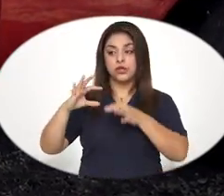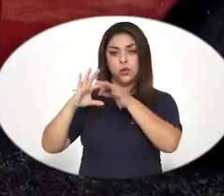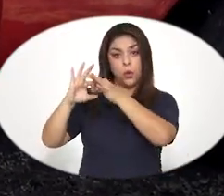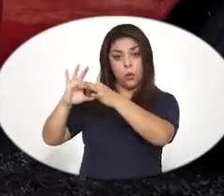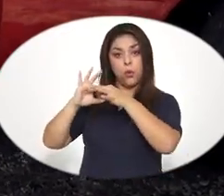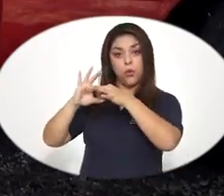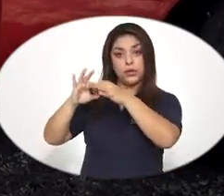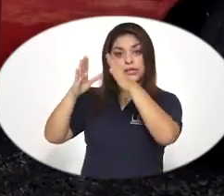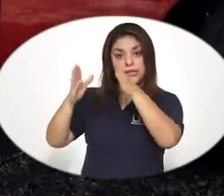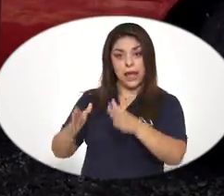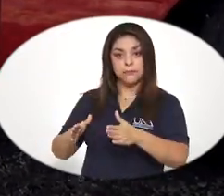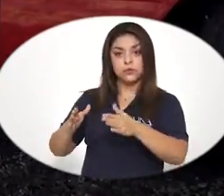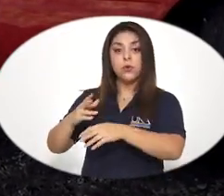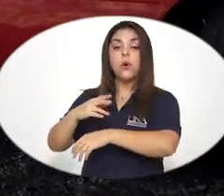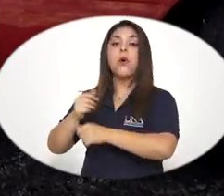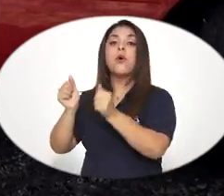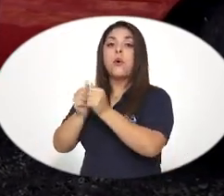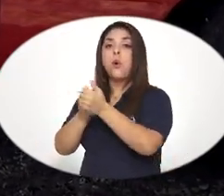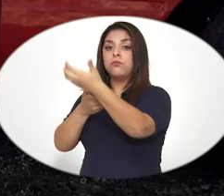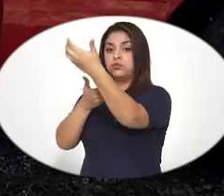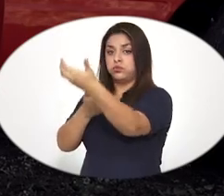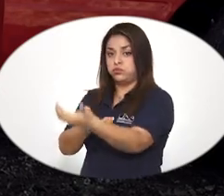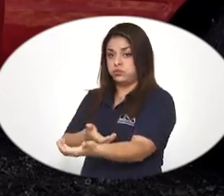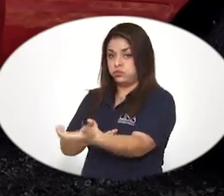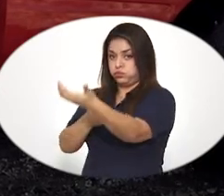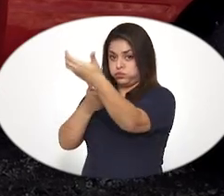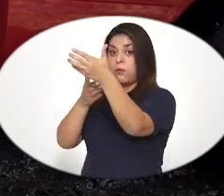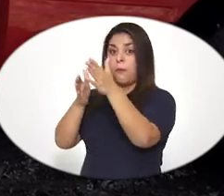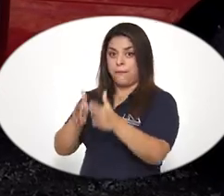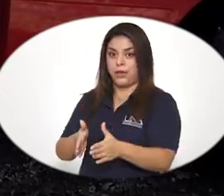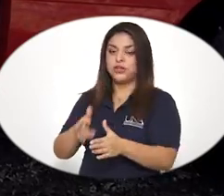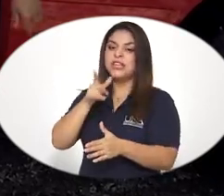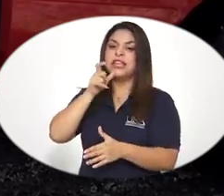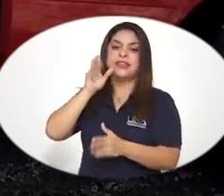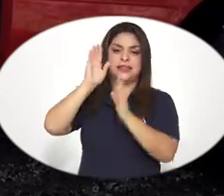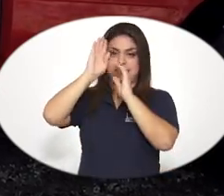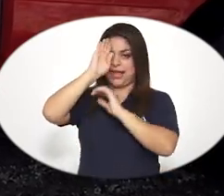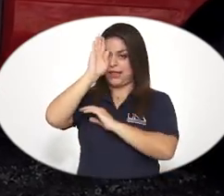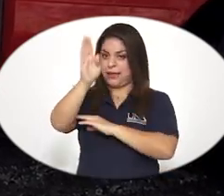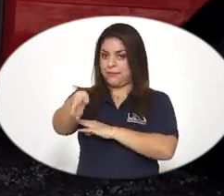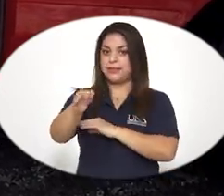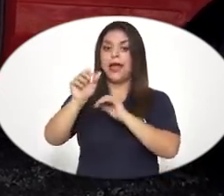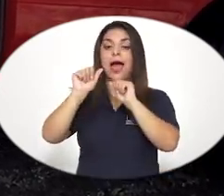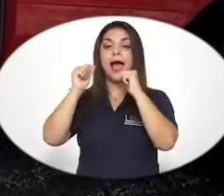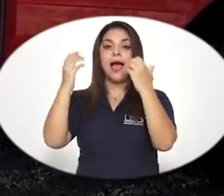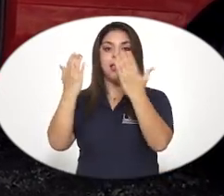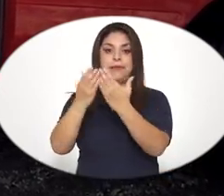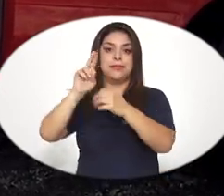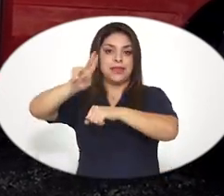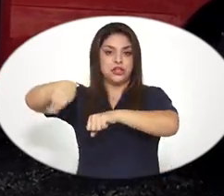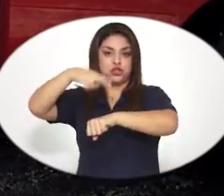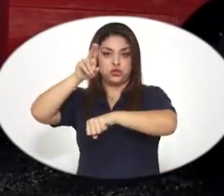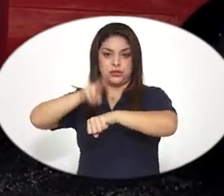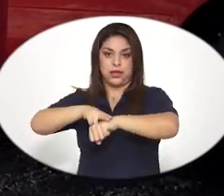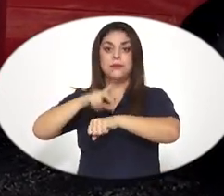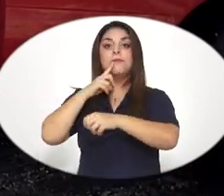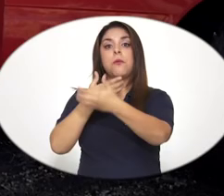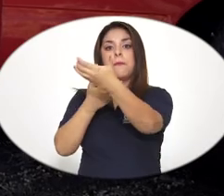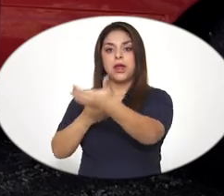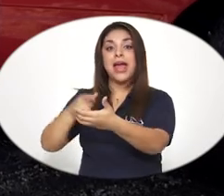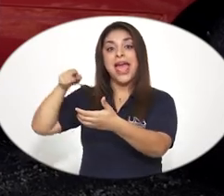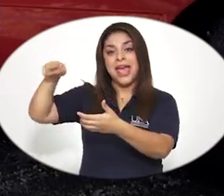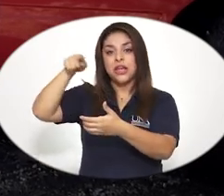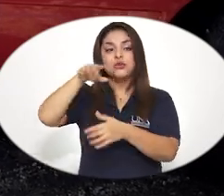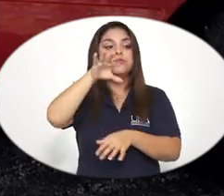Cuando coordinamos con bomberos, lo hacemos directamente con la Academia Nacional de Bomberos. La Academia selecciona a